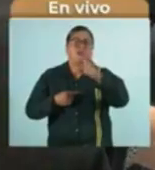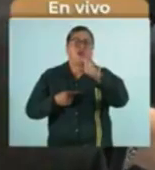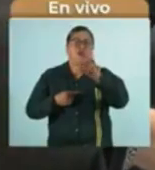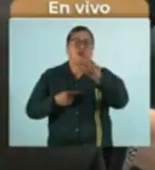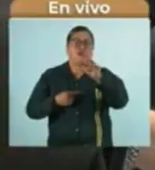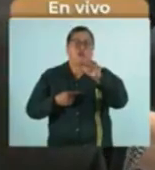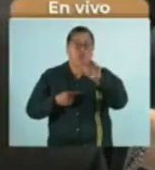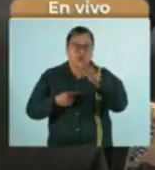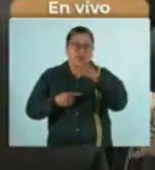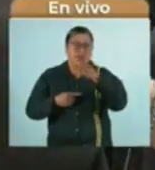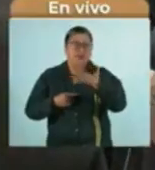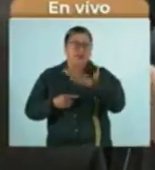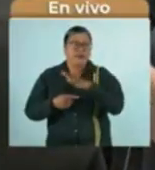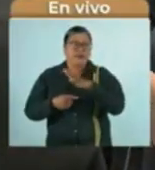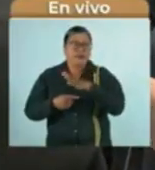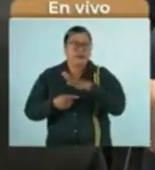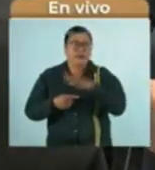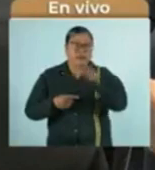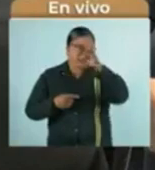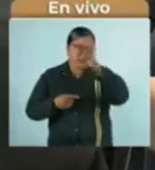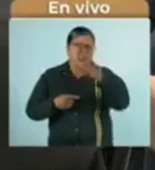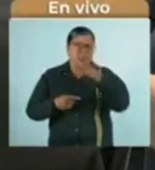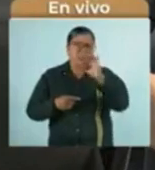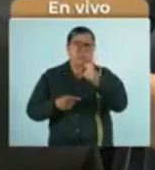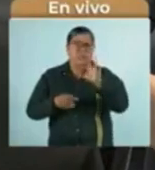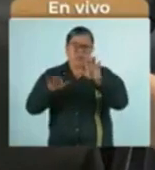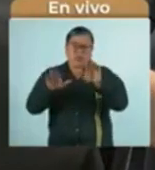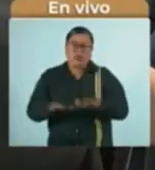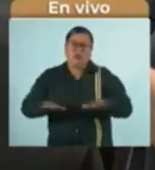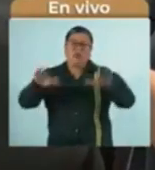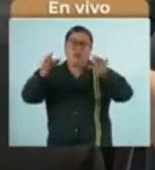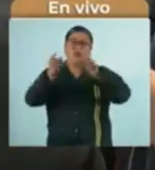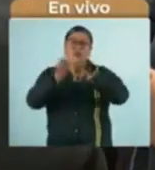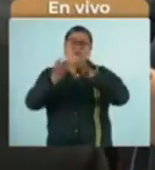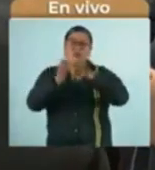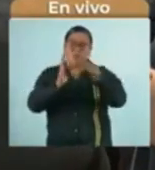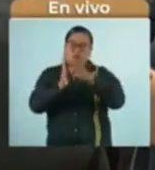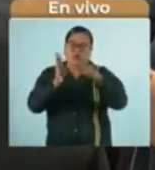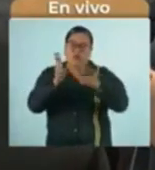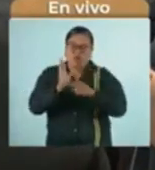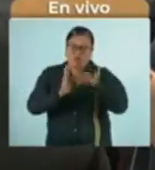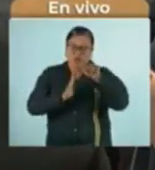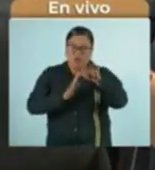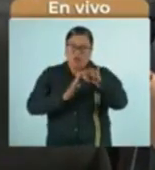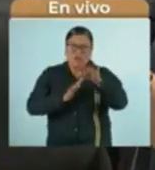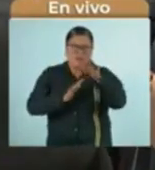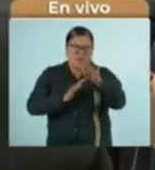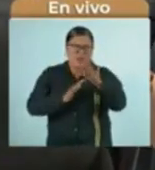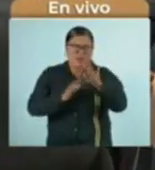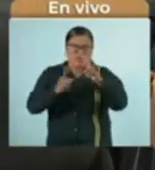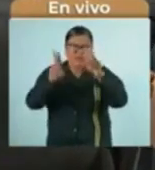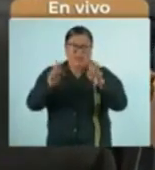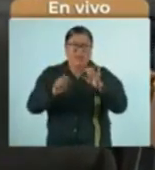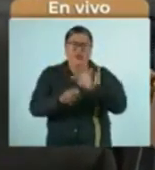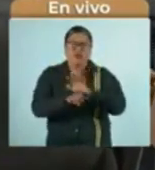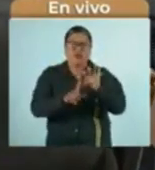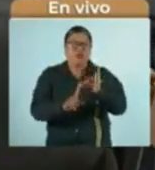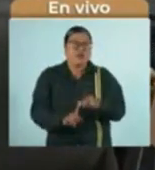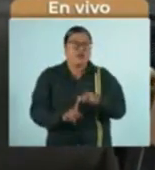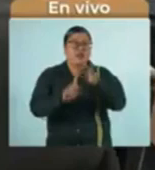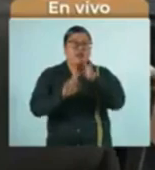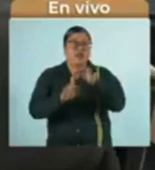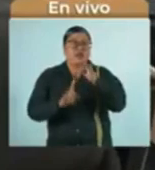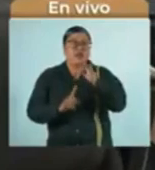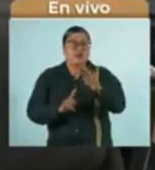están amagando mañana tomar el aeropuerto de guatulco Eh pues este por este tema específico en donde